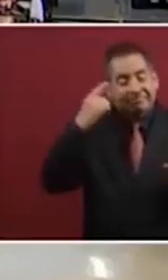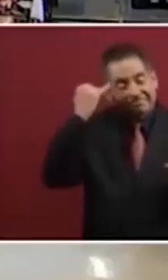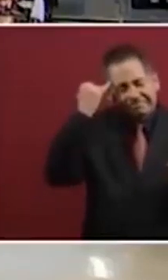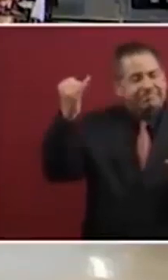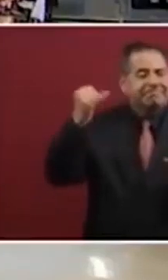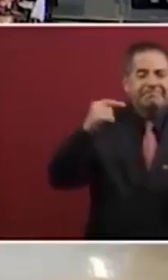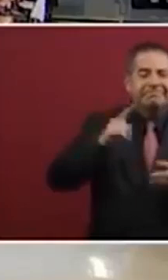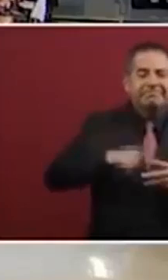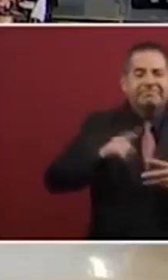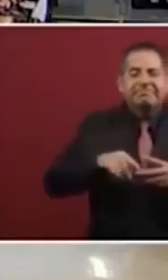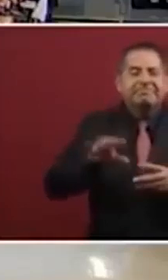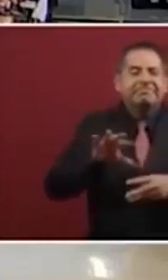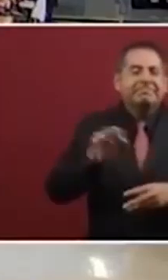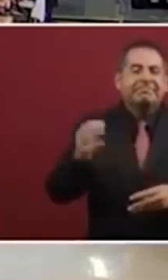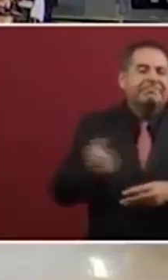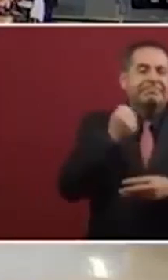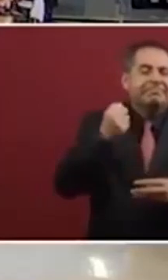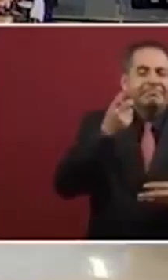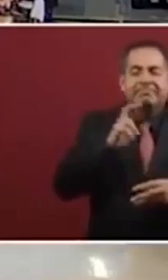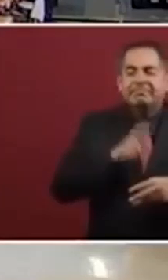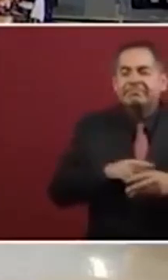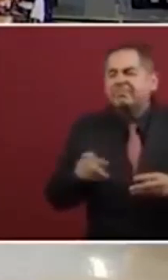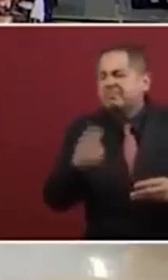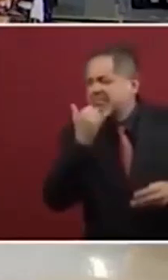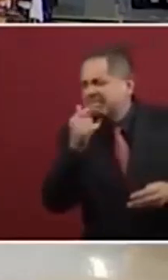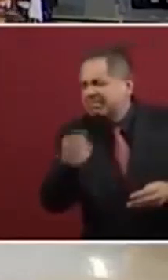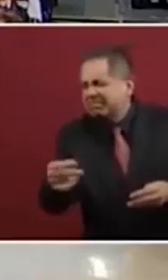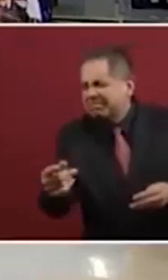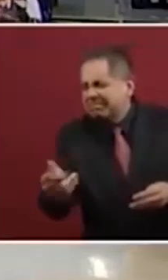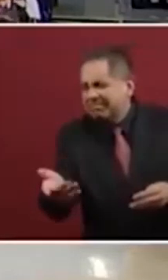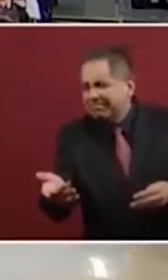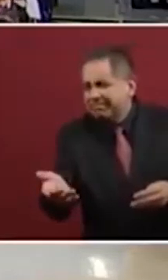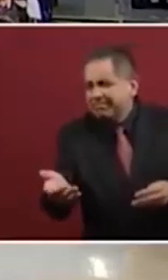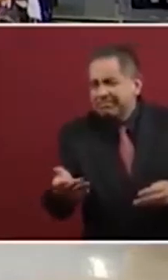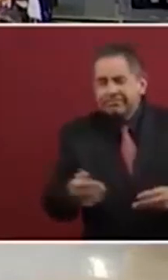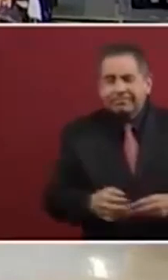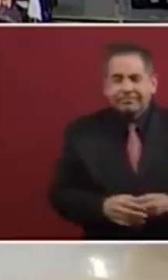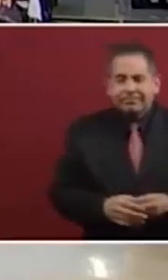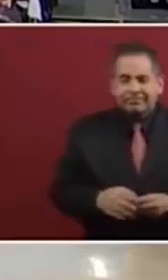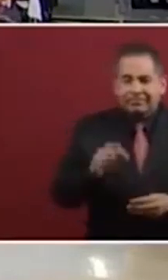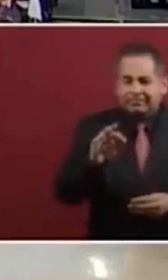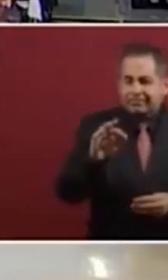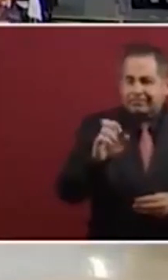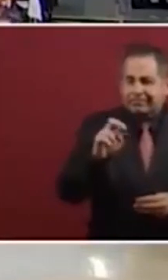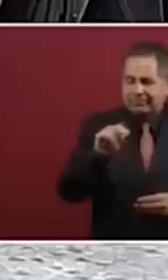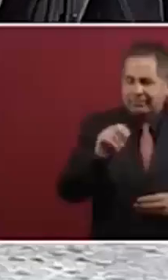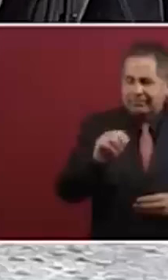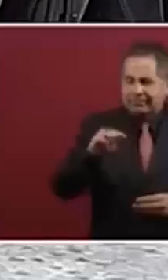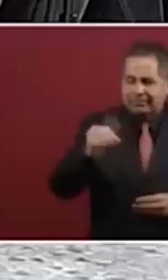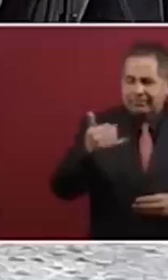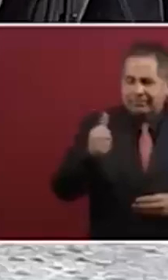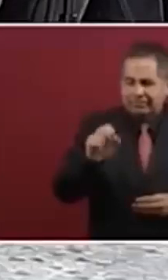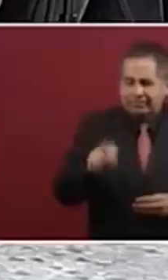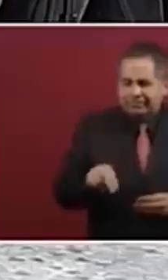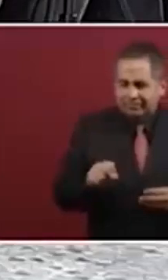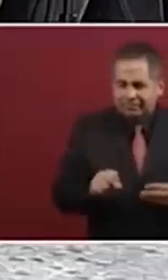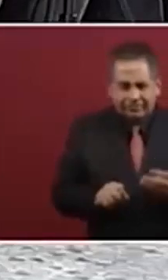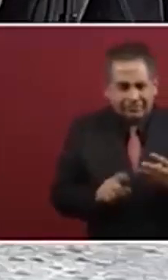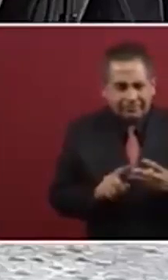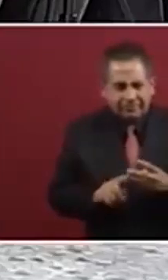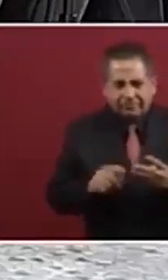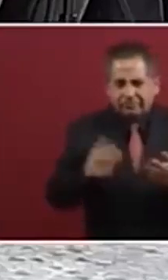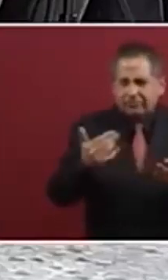tenerle toda la confianza por su experiencia, aseverando que es un hombre progresista y honesto. Indicó también que mañana informará quién lo sustituirá en